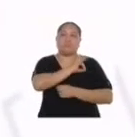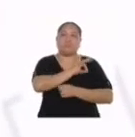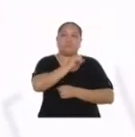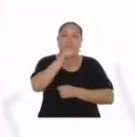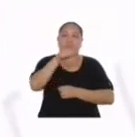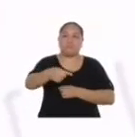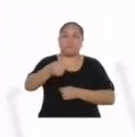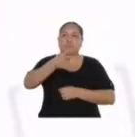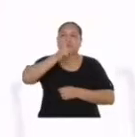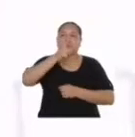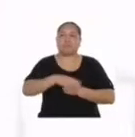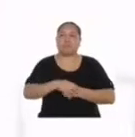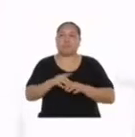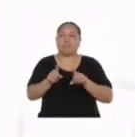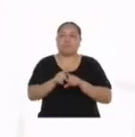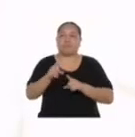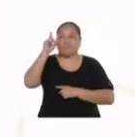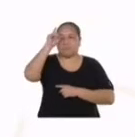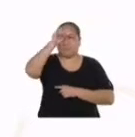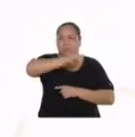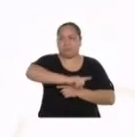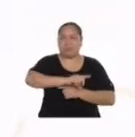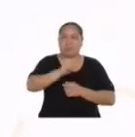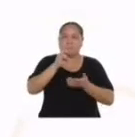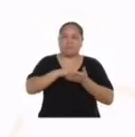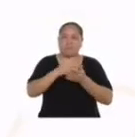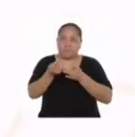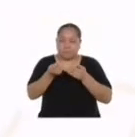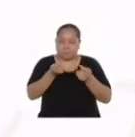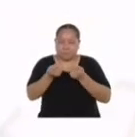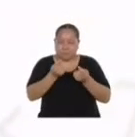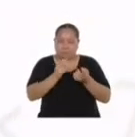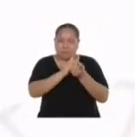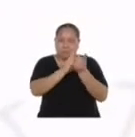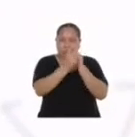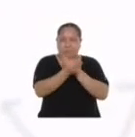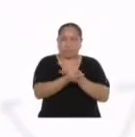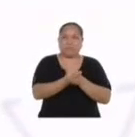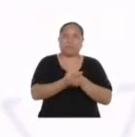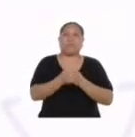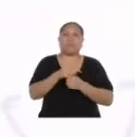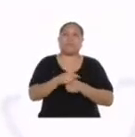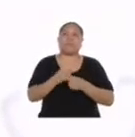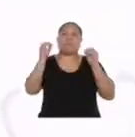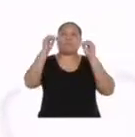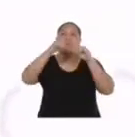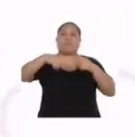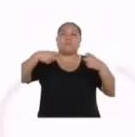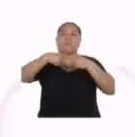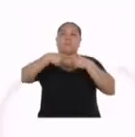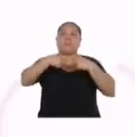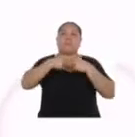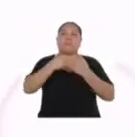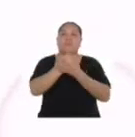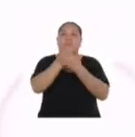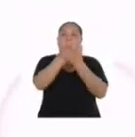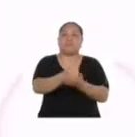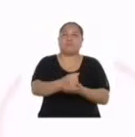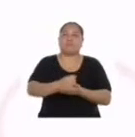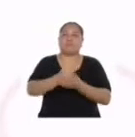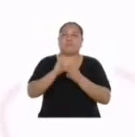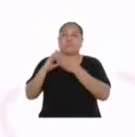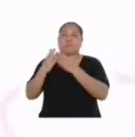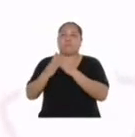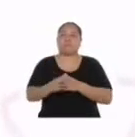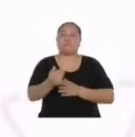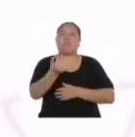hídrico. También dificultan aún más el tratamiento del agua o la generación de energía en beneficio de la población.